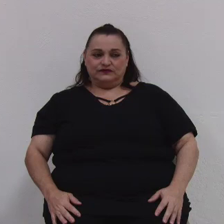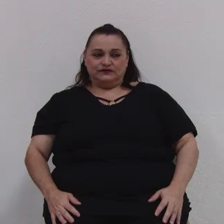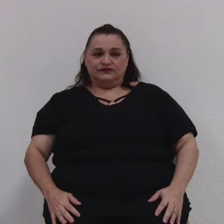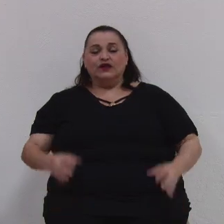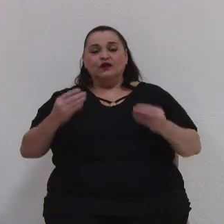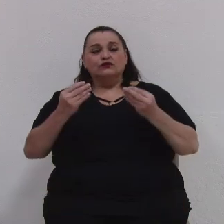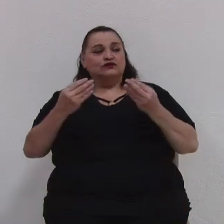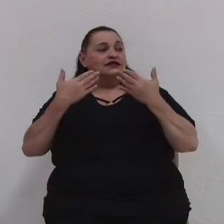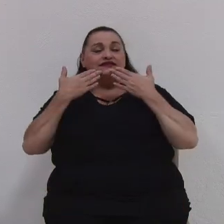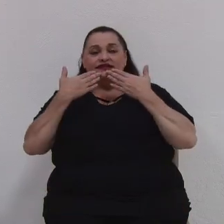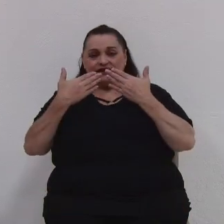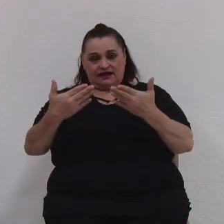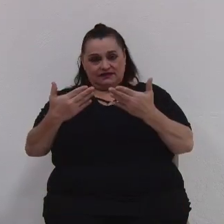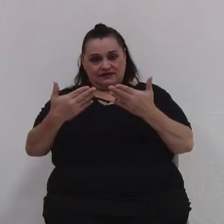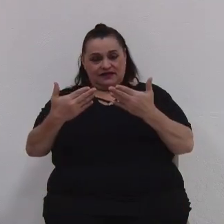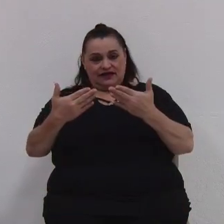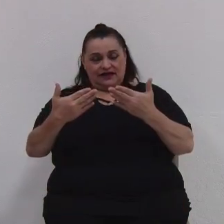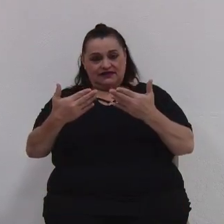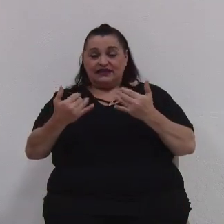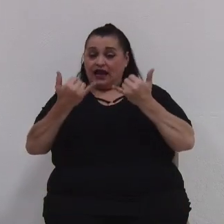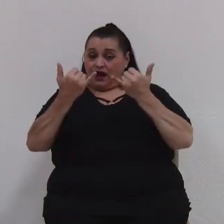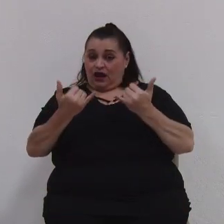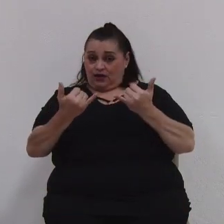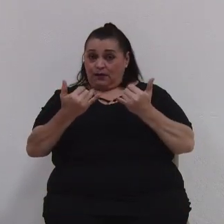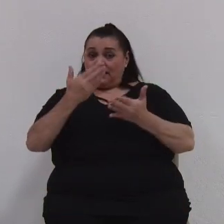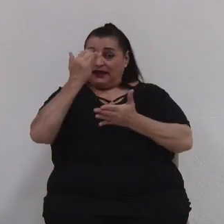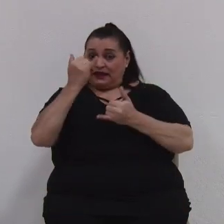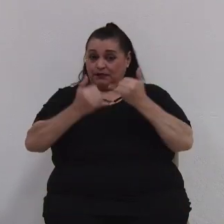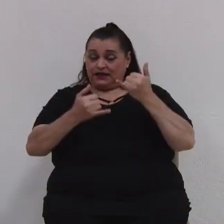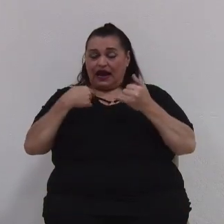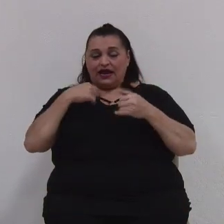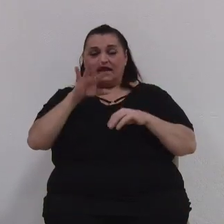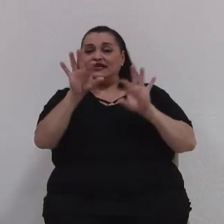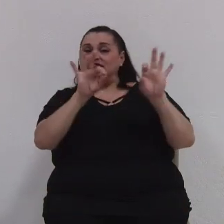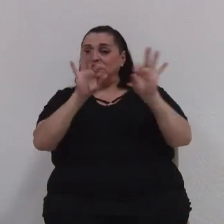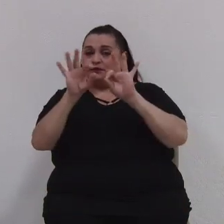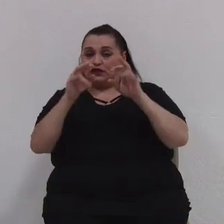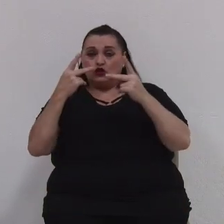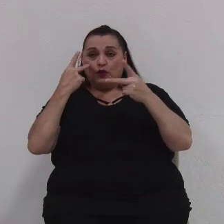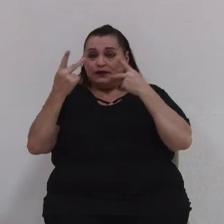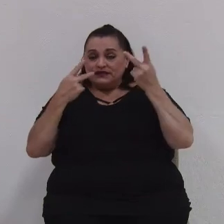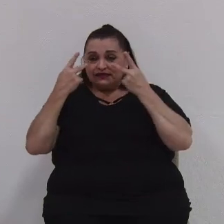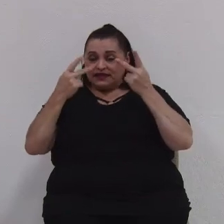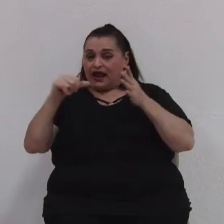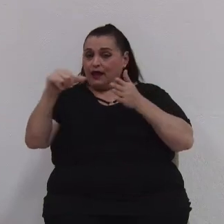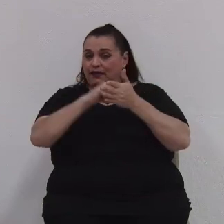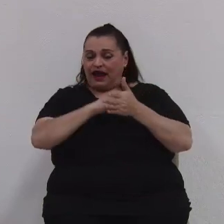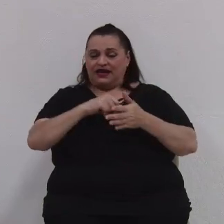Muchísimas gracias. Sin más por ahora, solo me queda invitarles a visitar la página del PNUD,